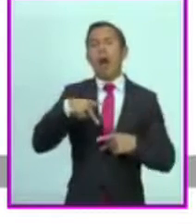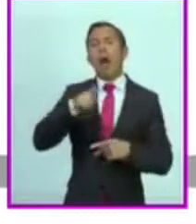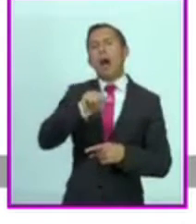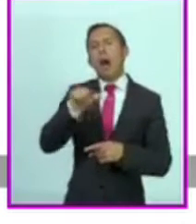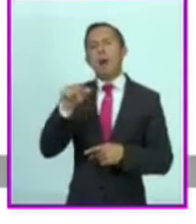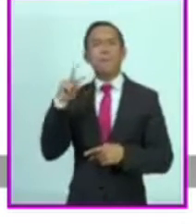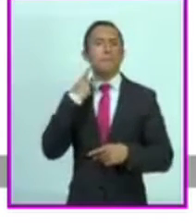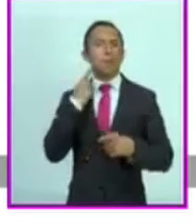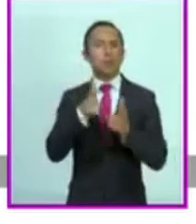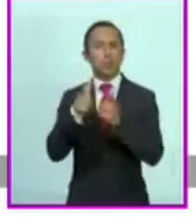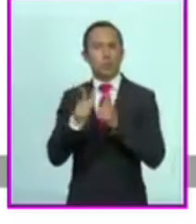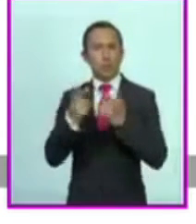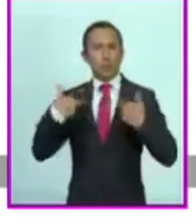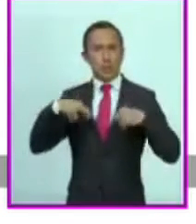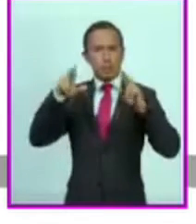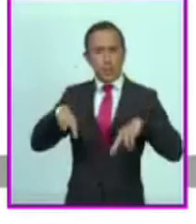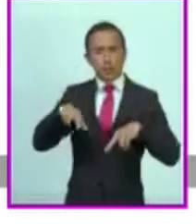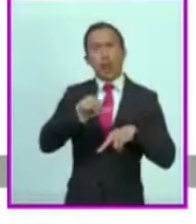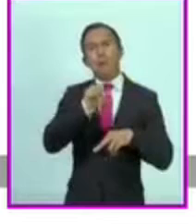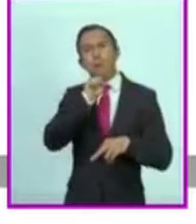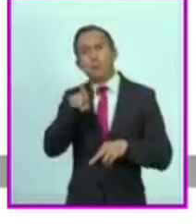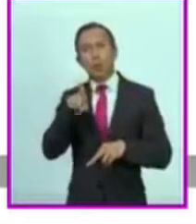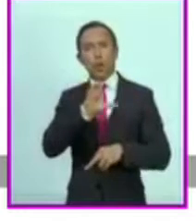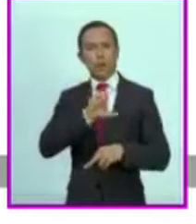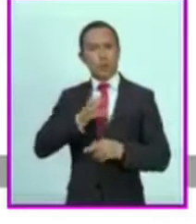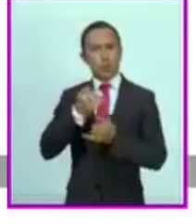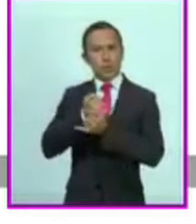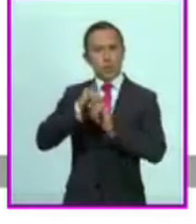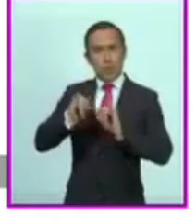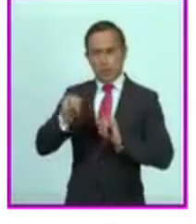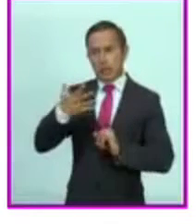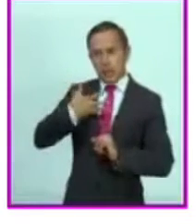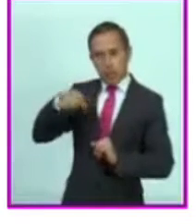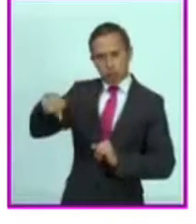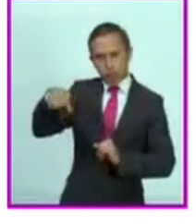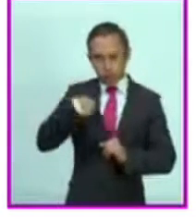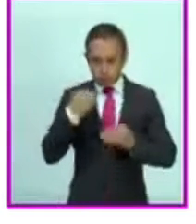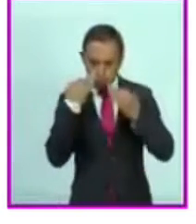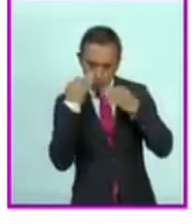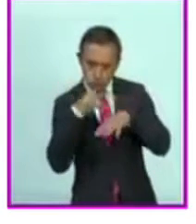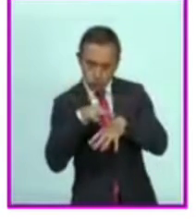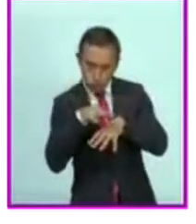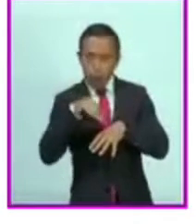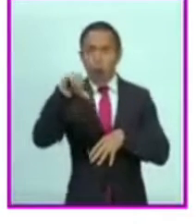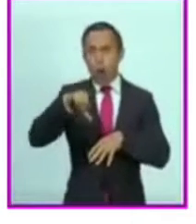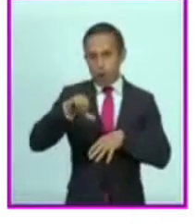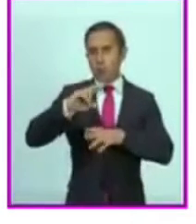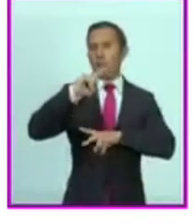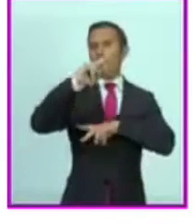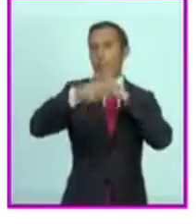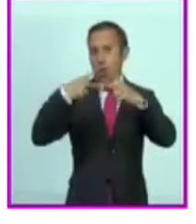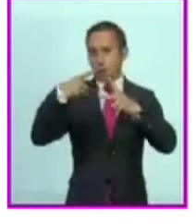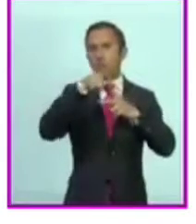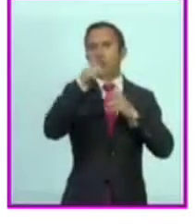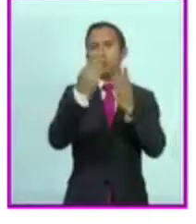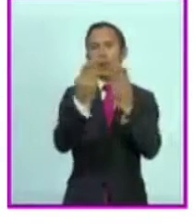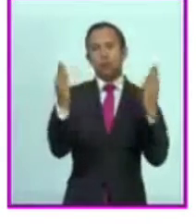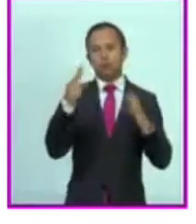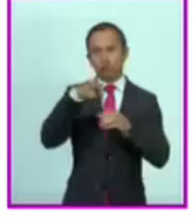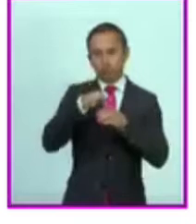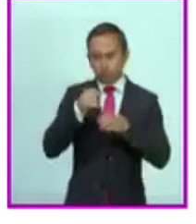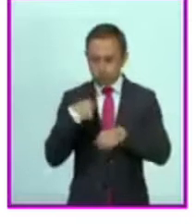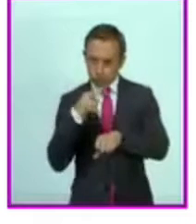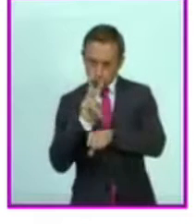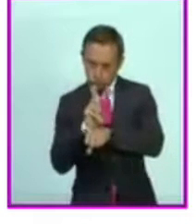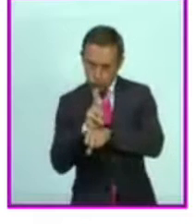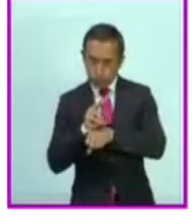políticos y candidatos independientes que efectivamente asistieron hoy a vigilar la votación en las casillas a lo